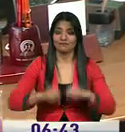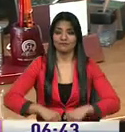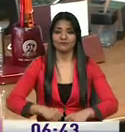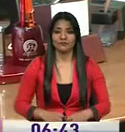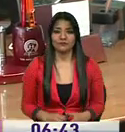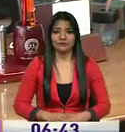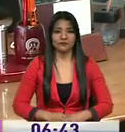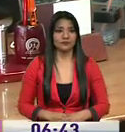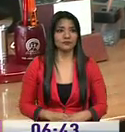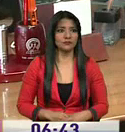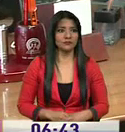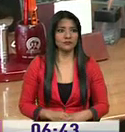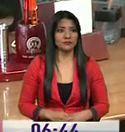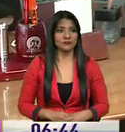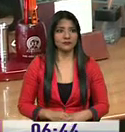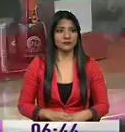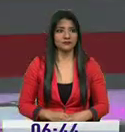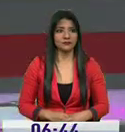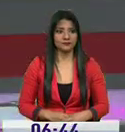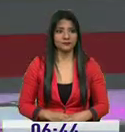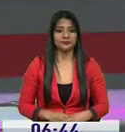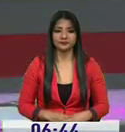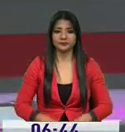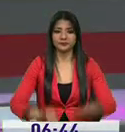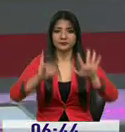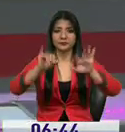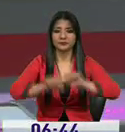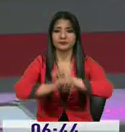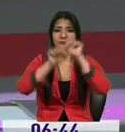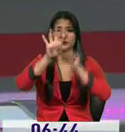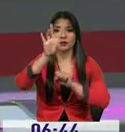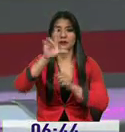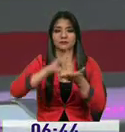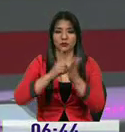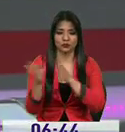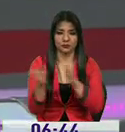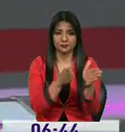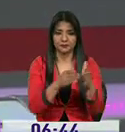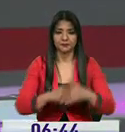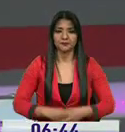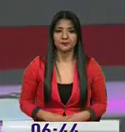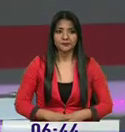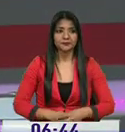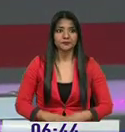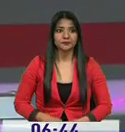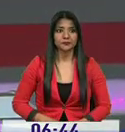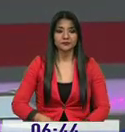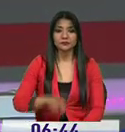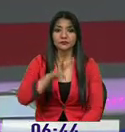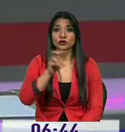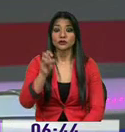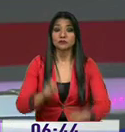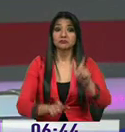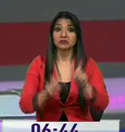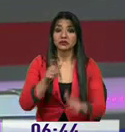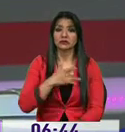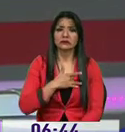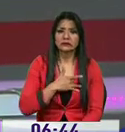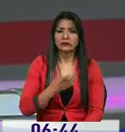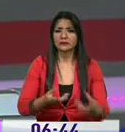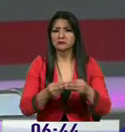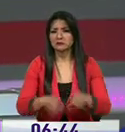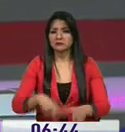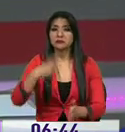informó Adriana Rojas. 6:43 en la mañana. Vamos a contarles ahora que más de 200 personas que se sienten afectadas por